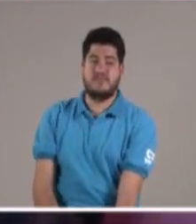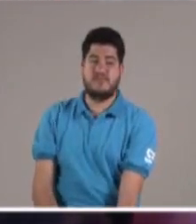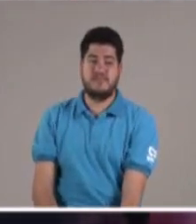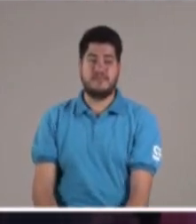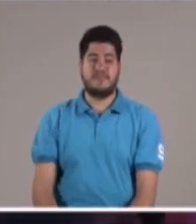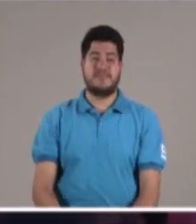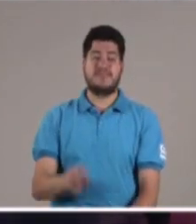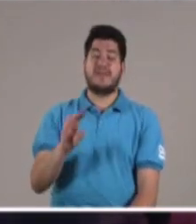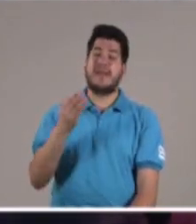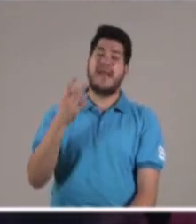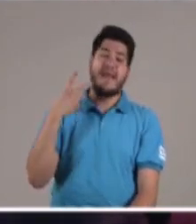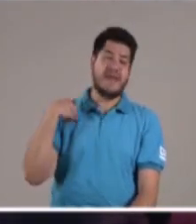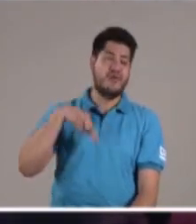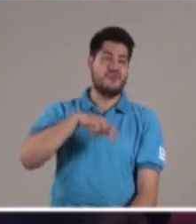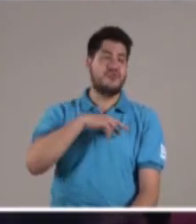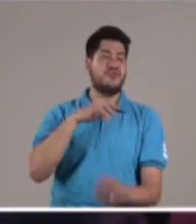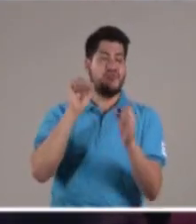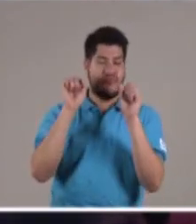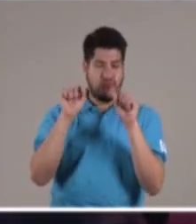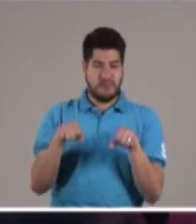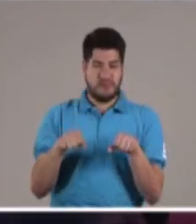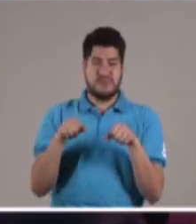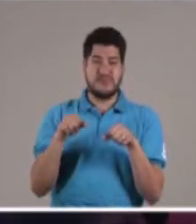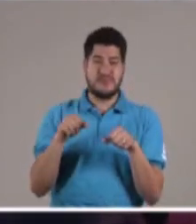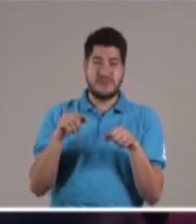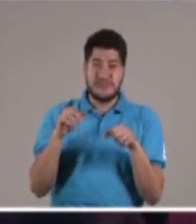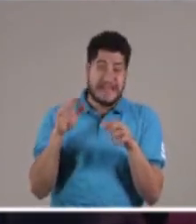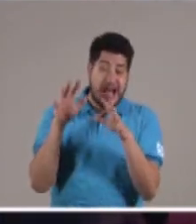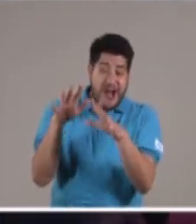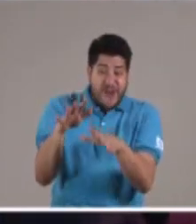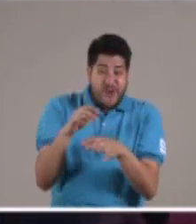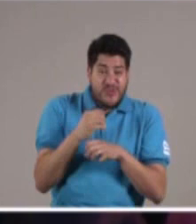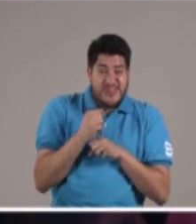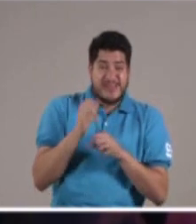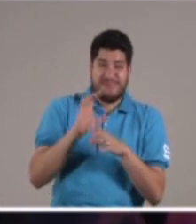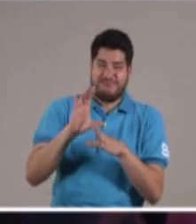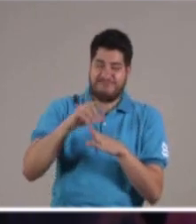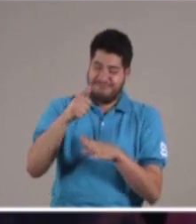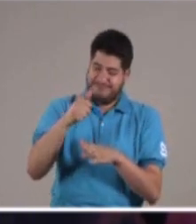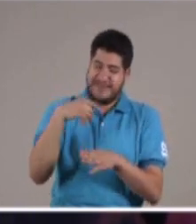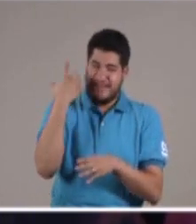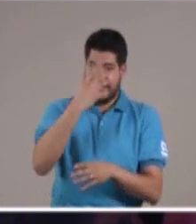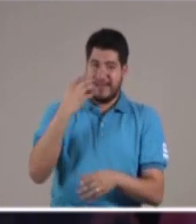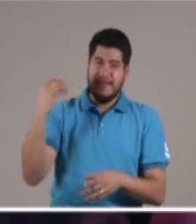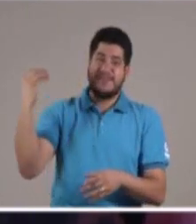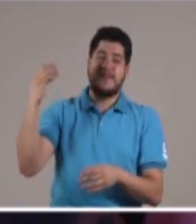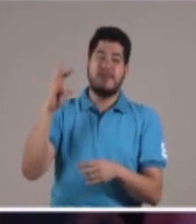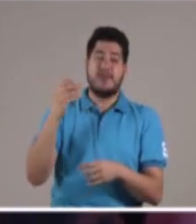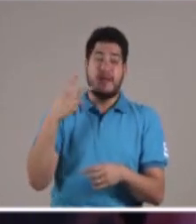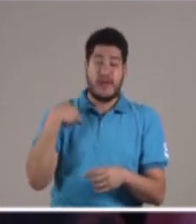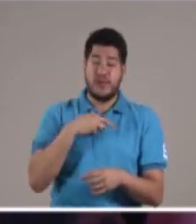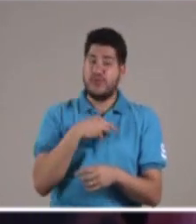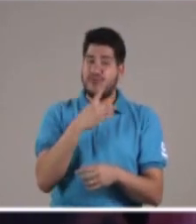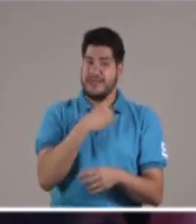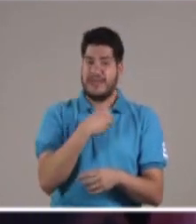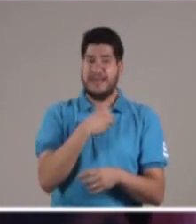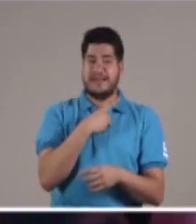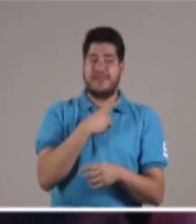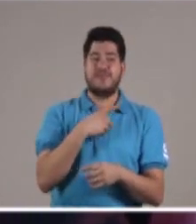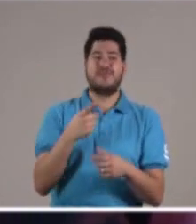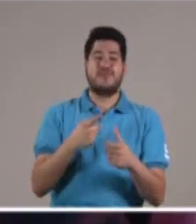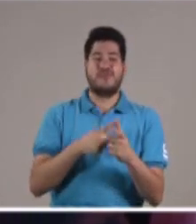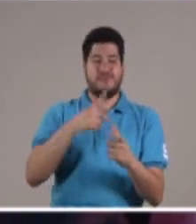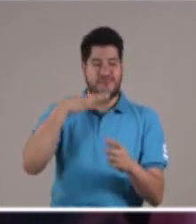que nosotros podemos conseguir los bienes espirituales que deseemos con